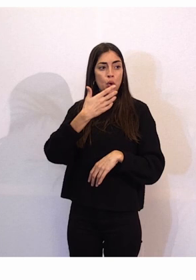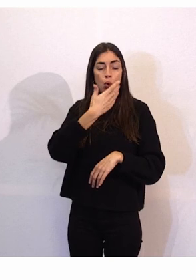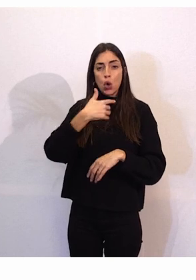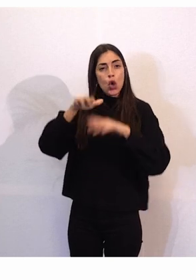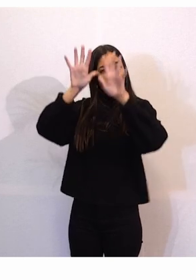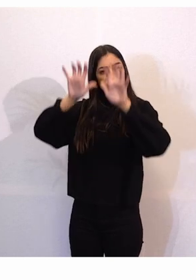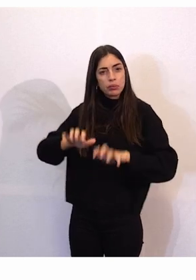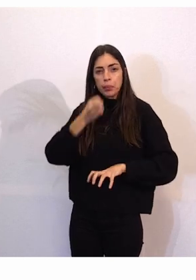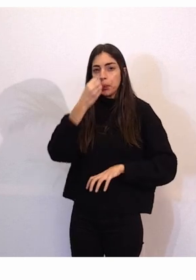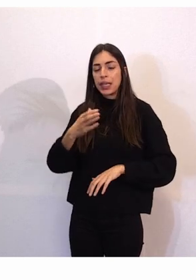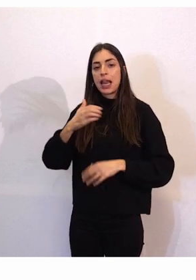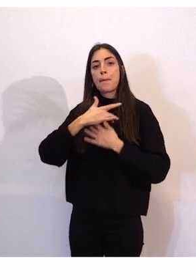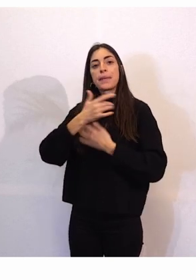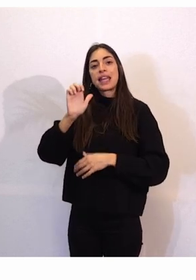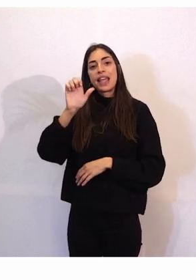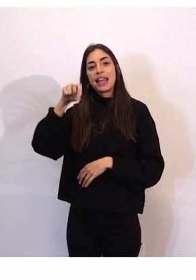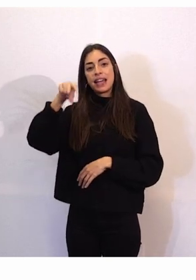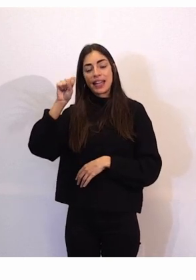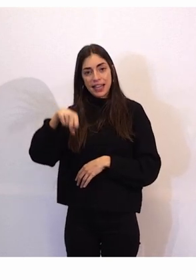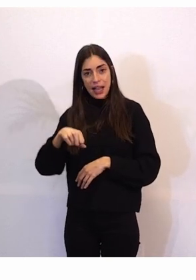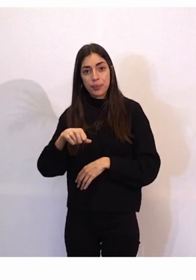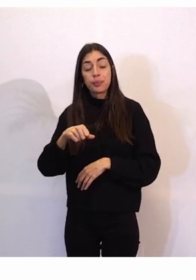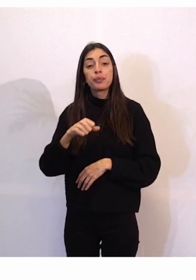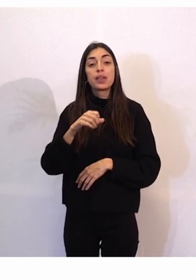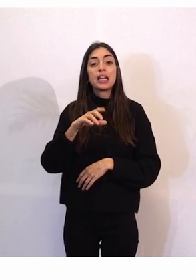entendido. Son una que conoce muy